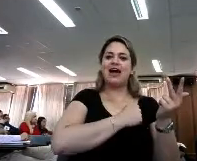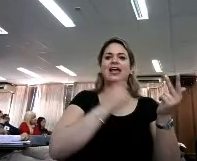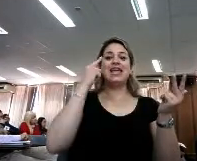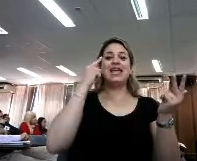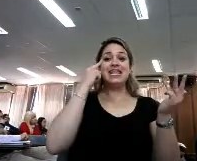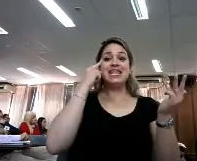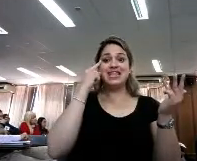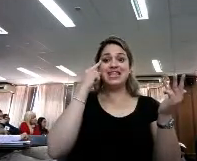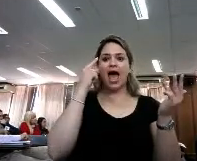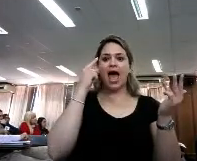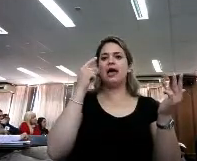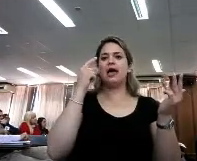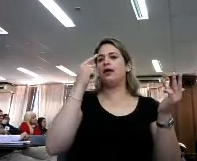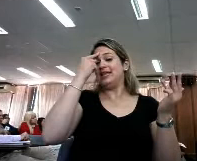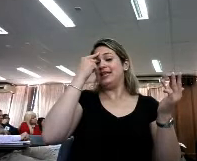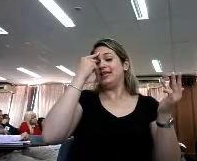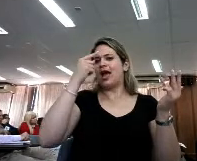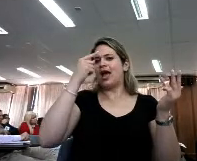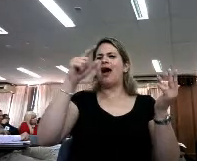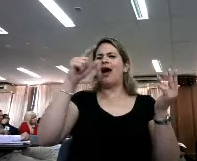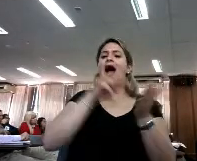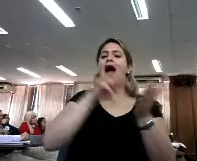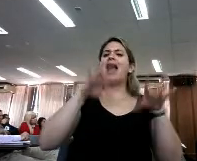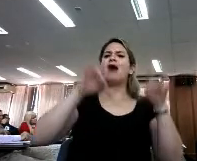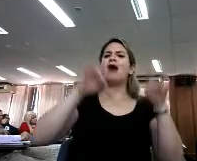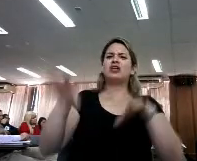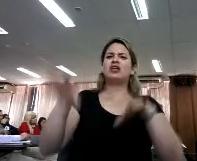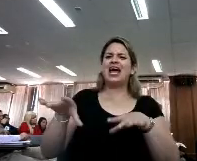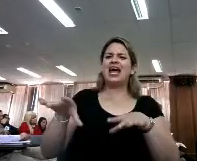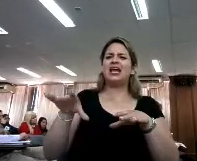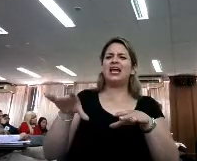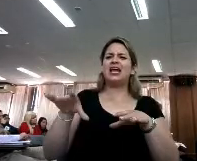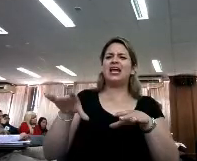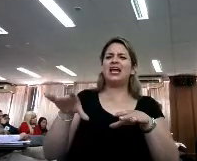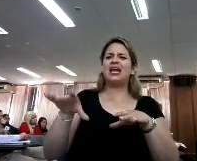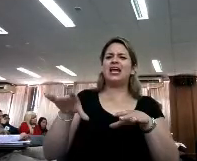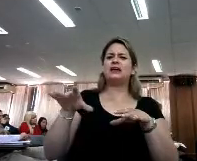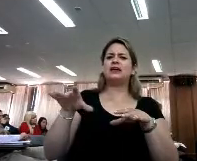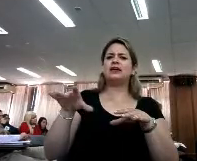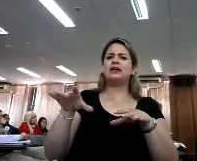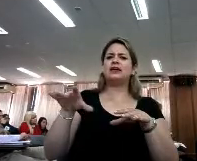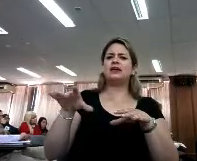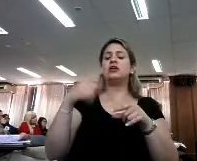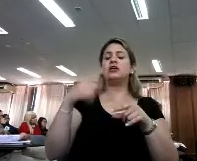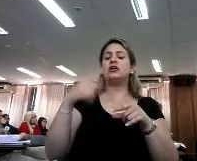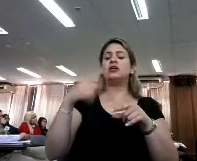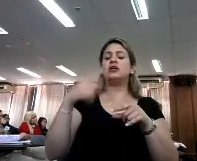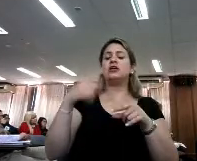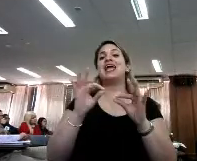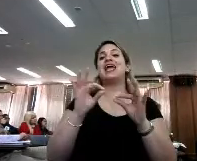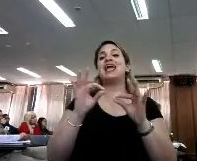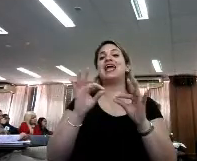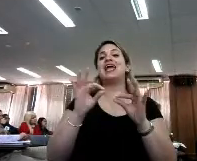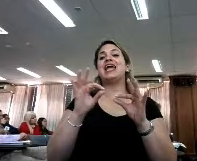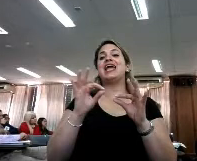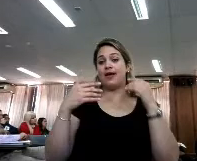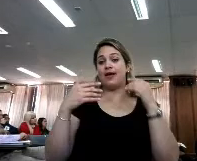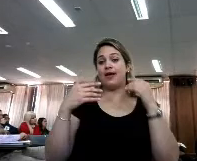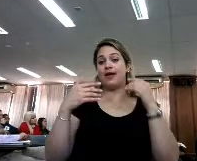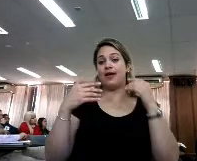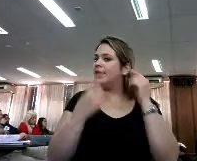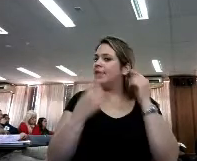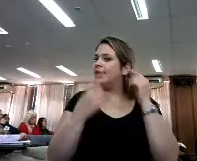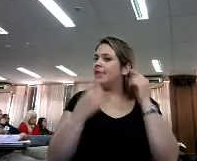India, Australia, Nueva Zelanda y algunas otras islas como las del Caribe, etc. ¿Cuál es la diferencia? Que nosotros tenemos un sistema